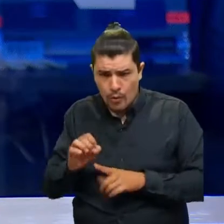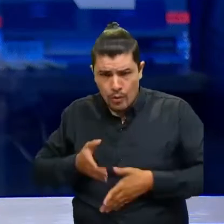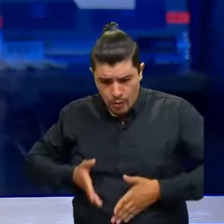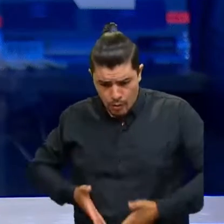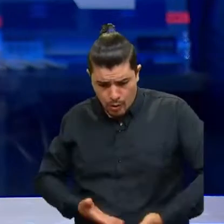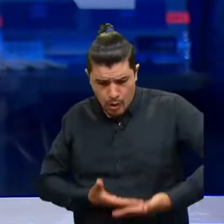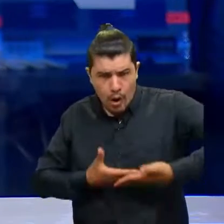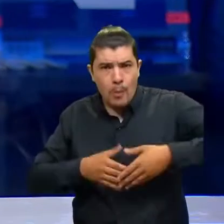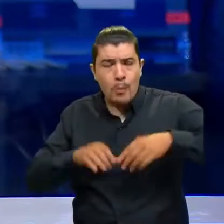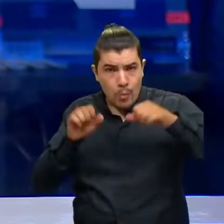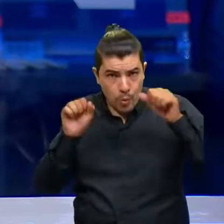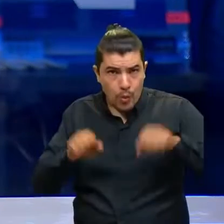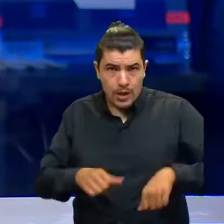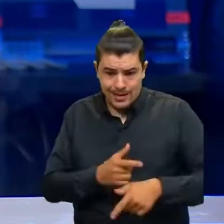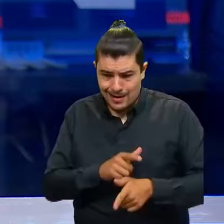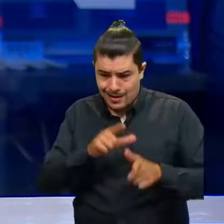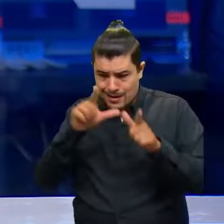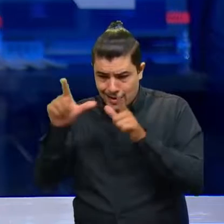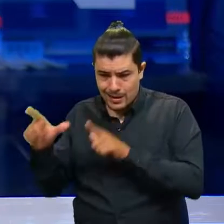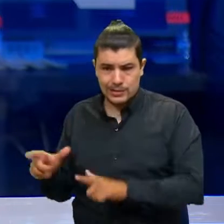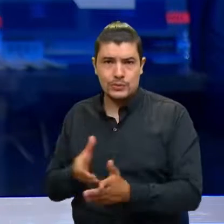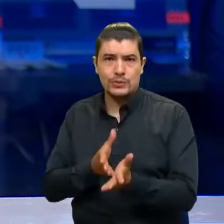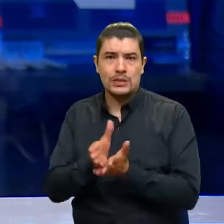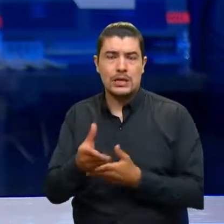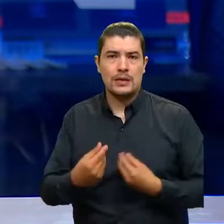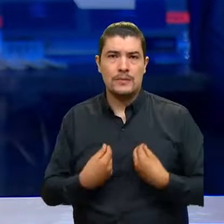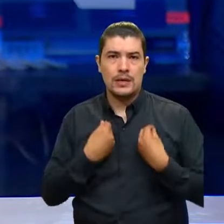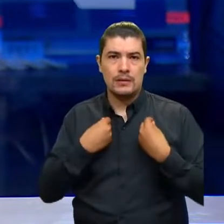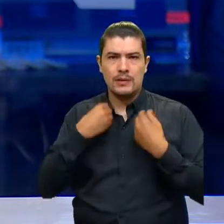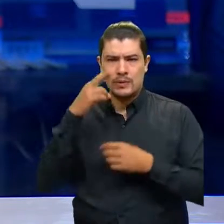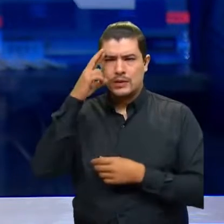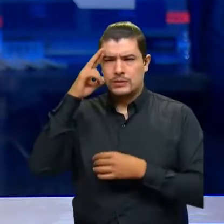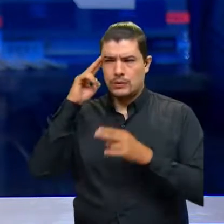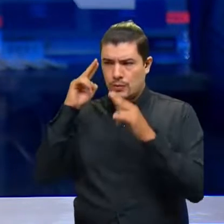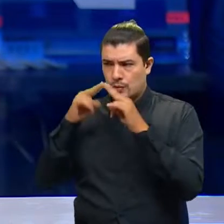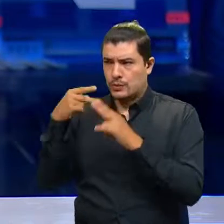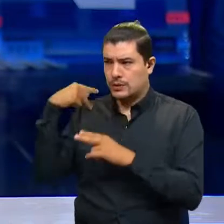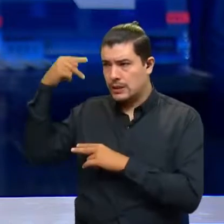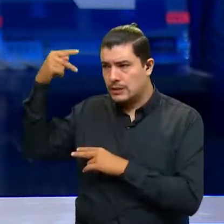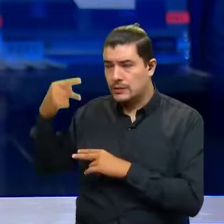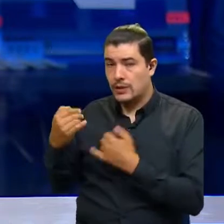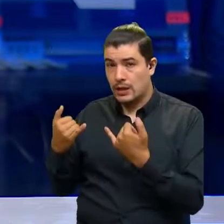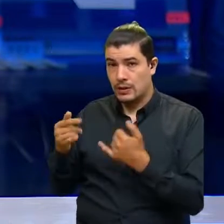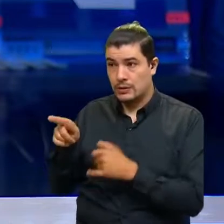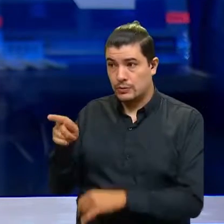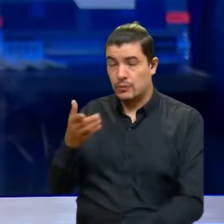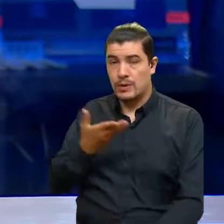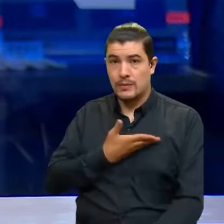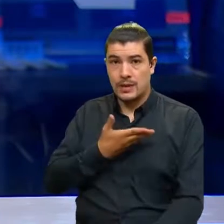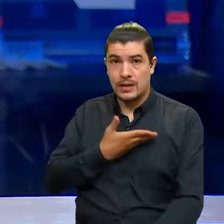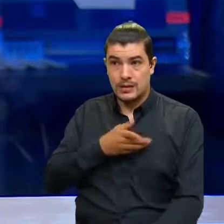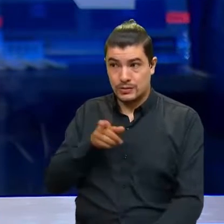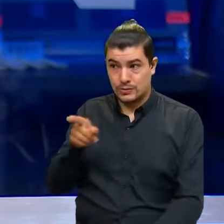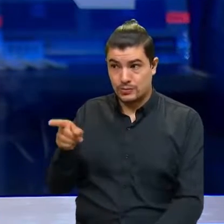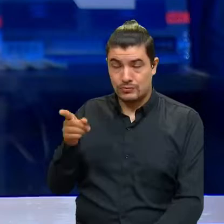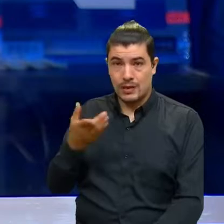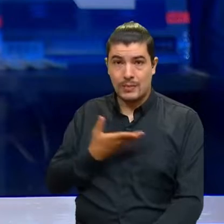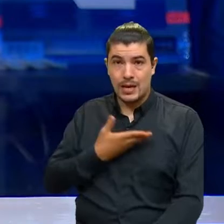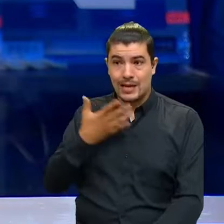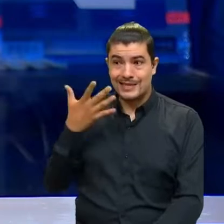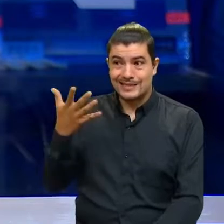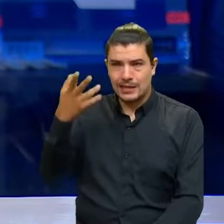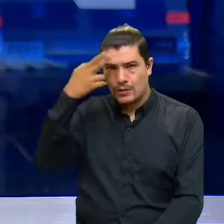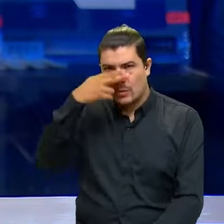Noticias buscamos historias que nos motivan a entender esta situación y conocimos la historia de una mujer quien es madre de 5 hijos y todos